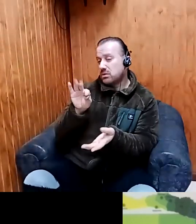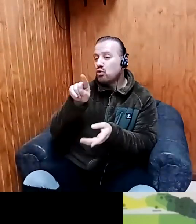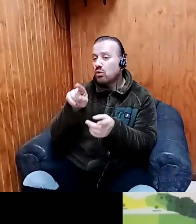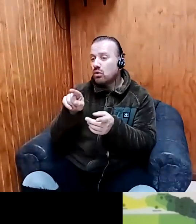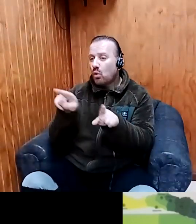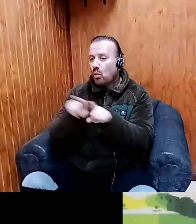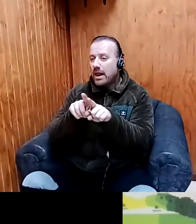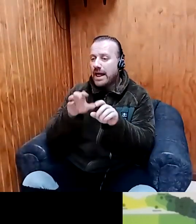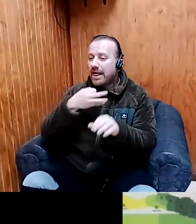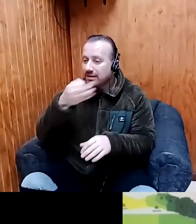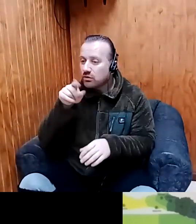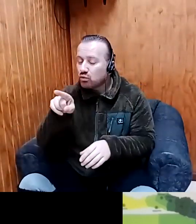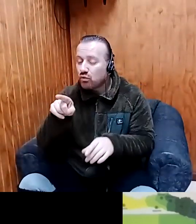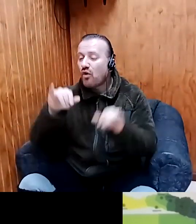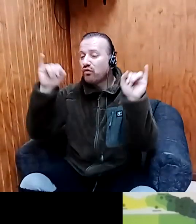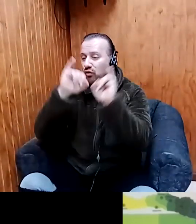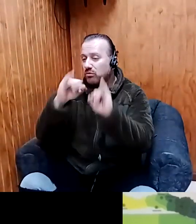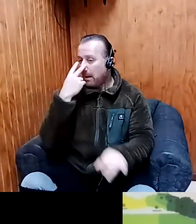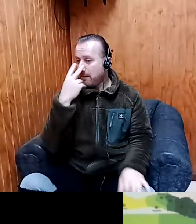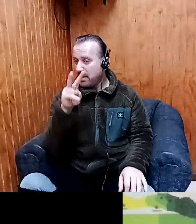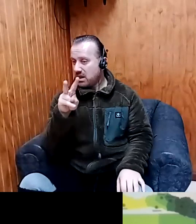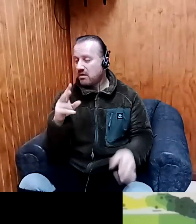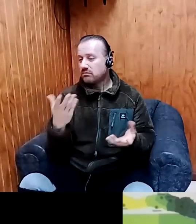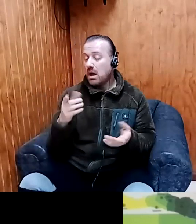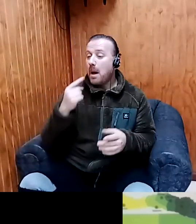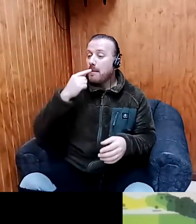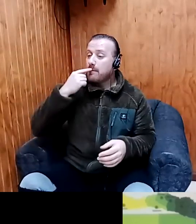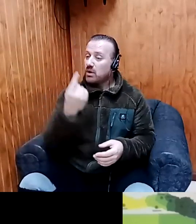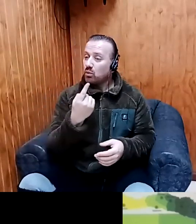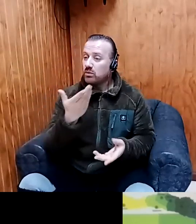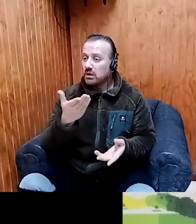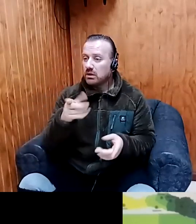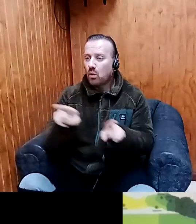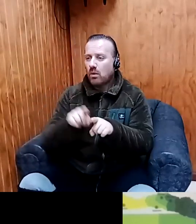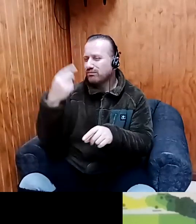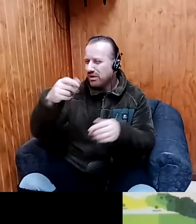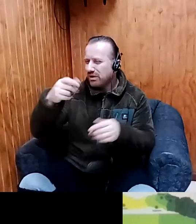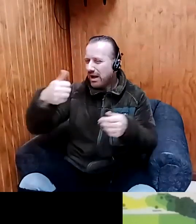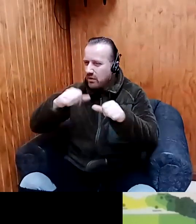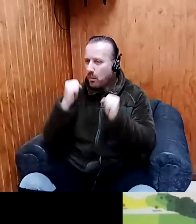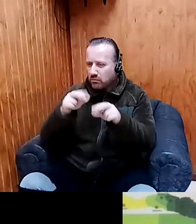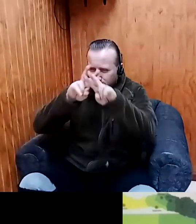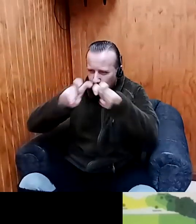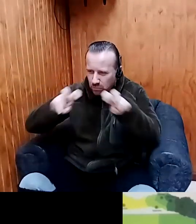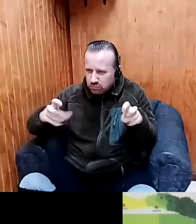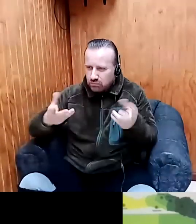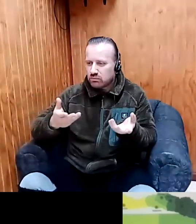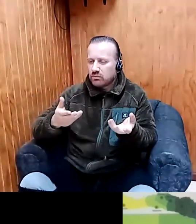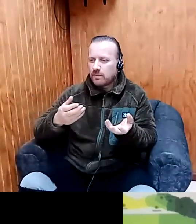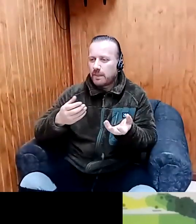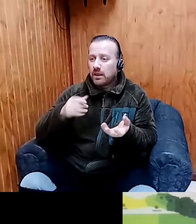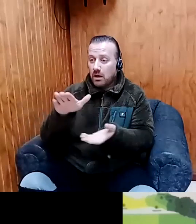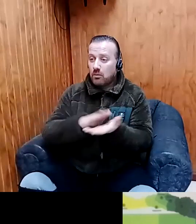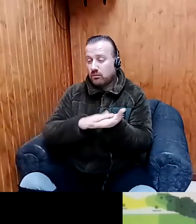poco es la forma de mirar científica. O sea, las preguntas tienen que ser preguntas que sean científicas, que sean investigables. Por ejemplo, si yo digo,